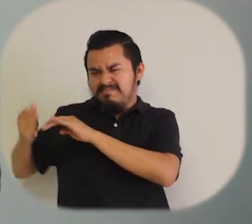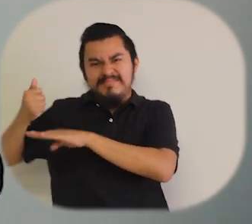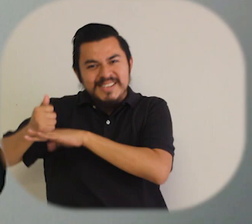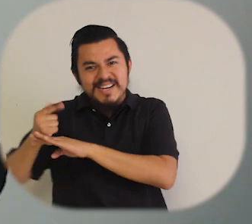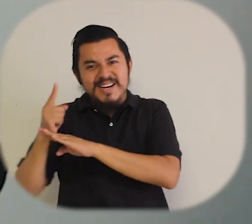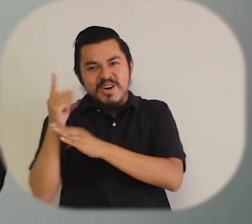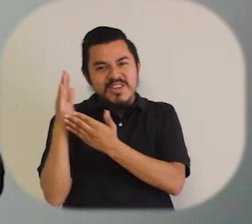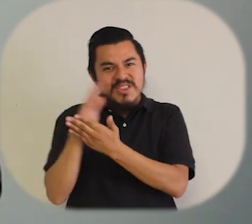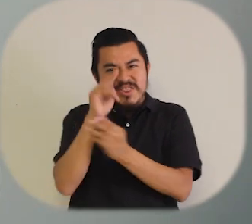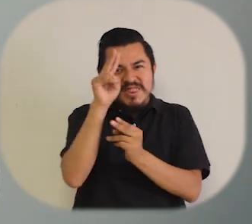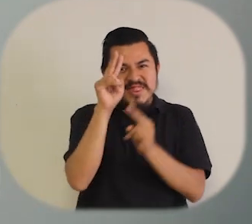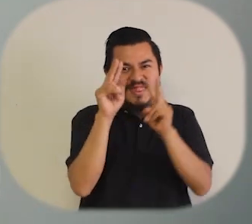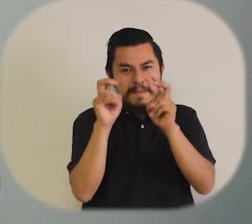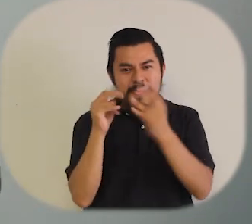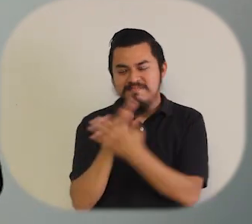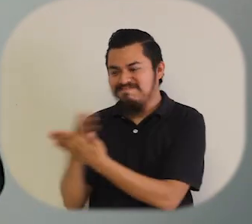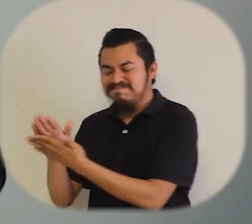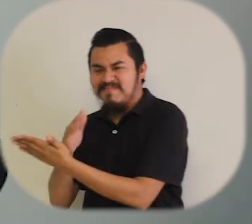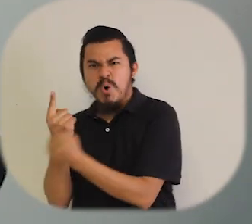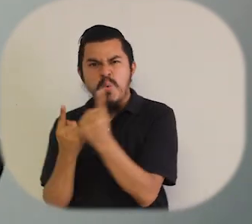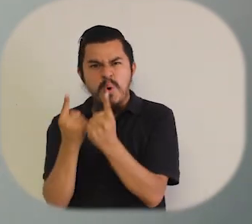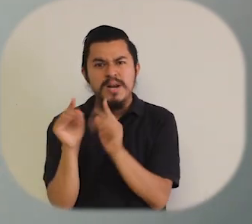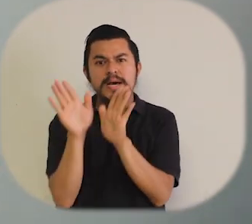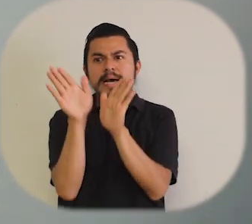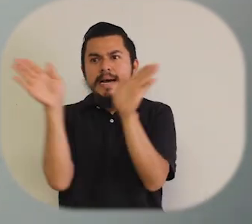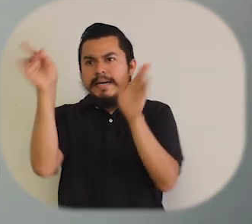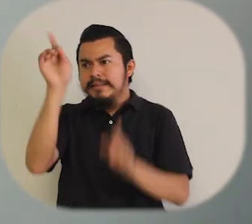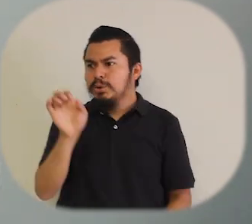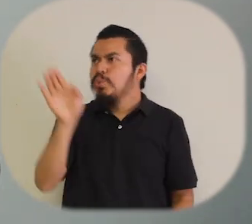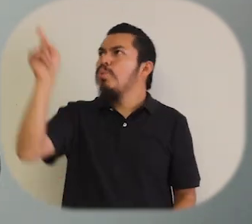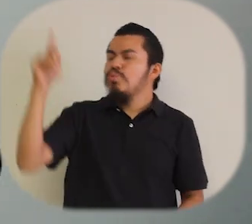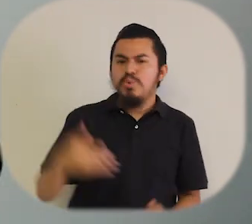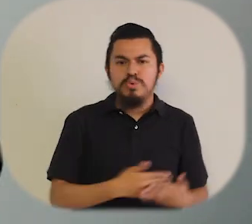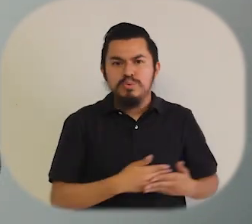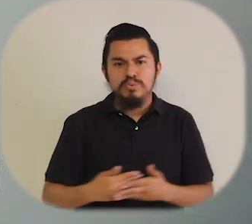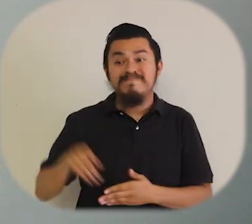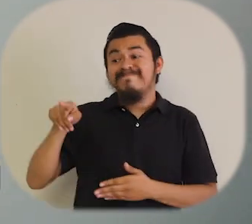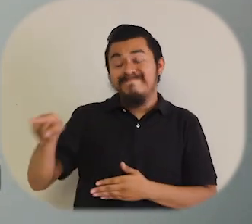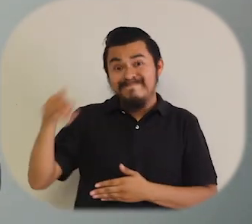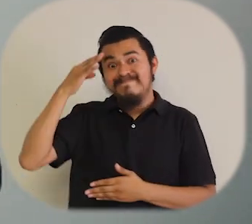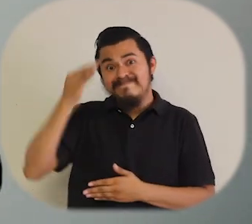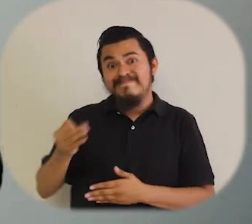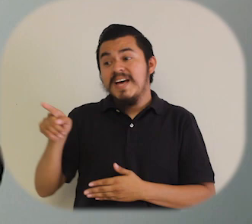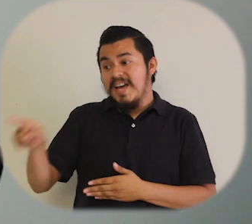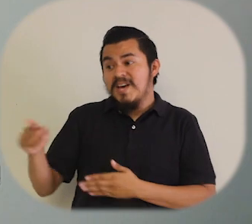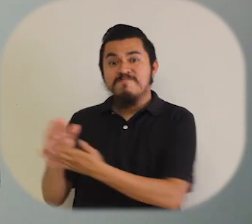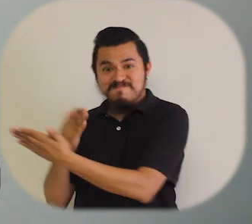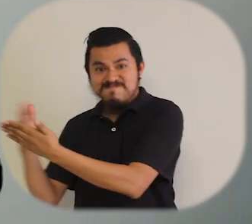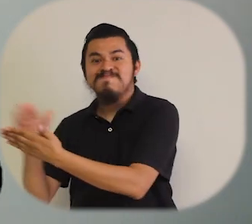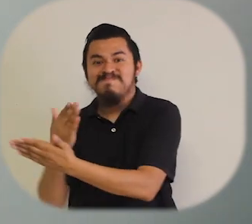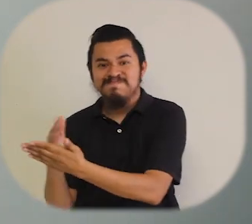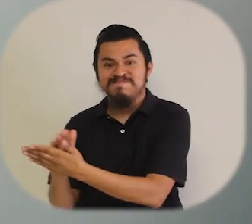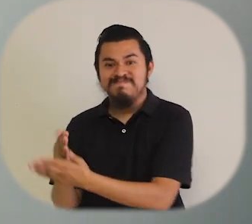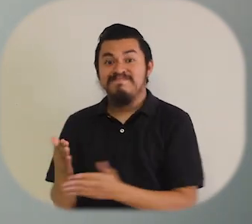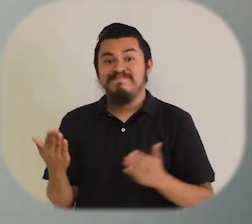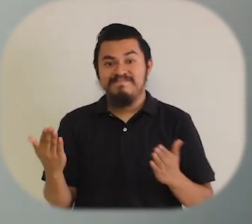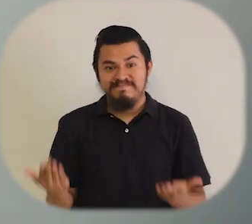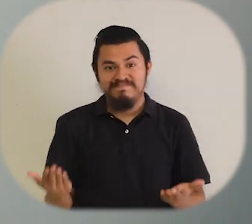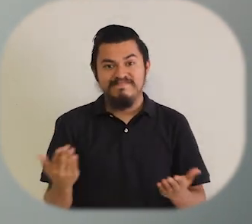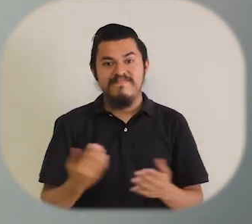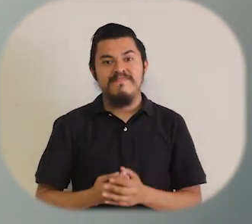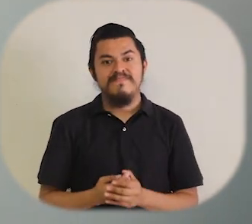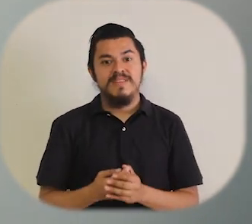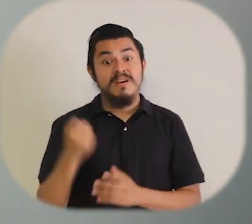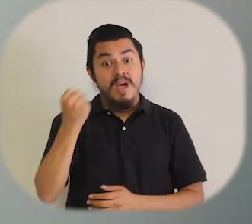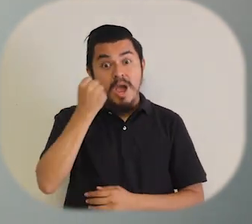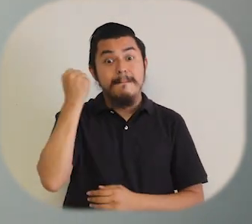solamente que Jesús es el Cristo, el Hijo de Dios. Esto es lo que ellos creyeron y esto es lo que ellos compartieron. Así que